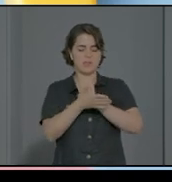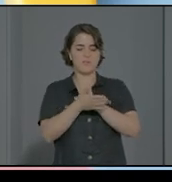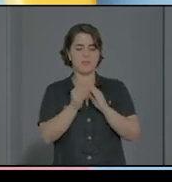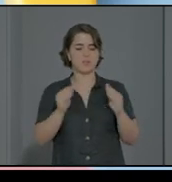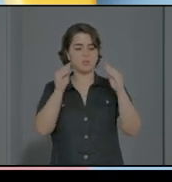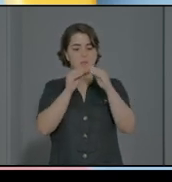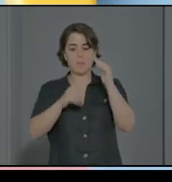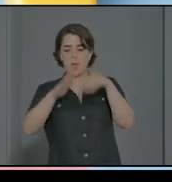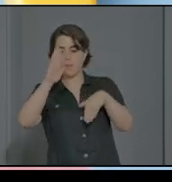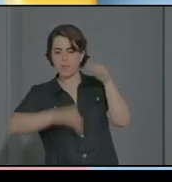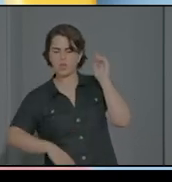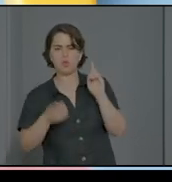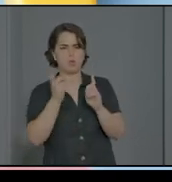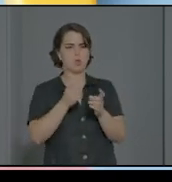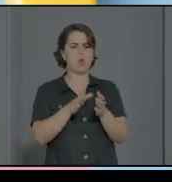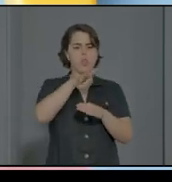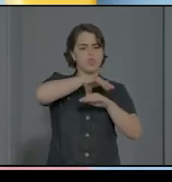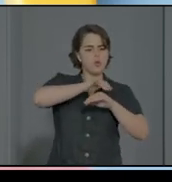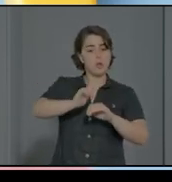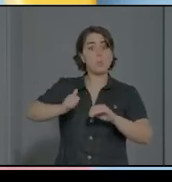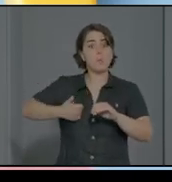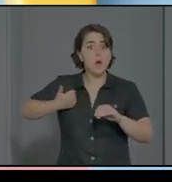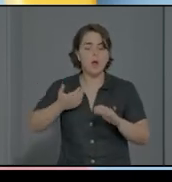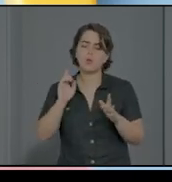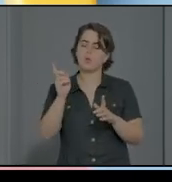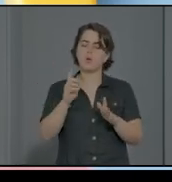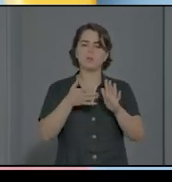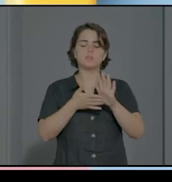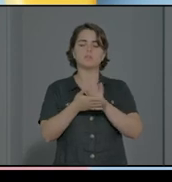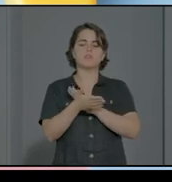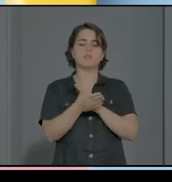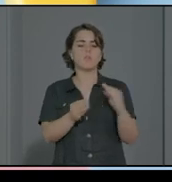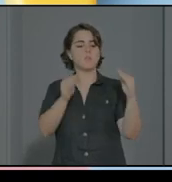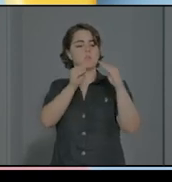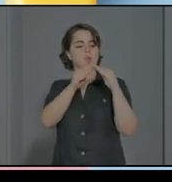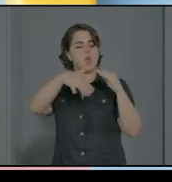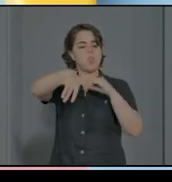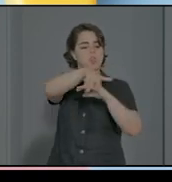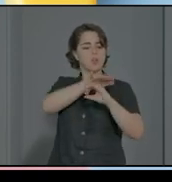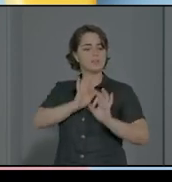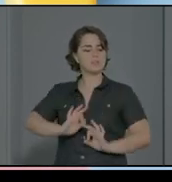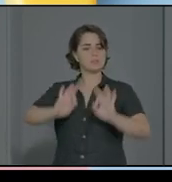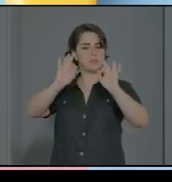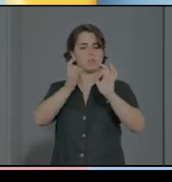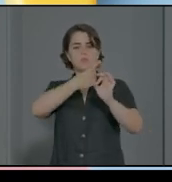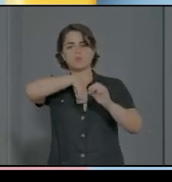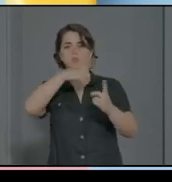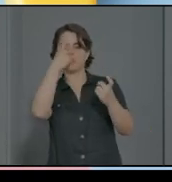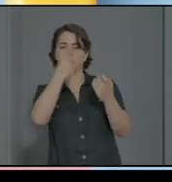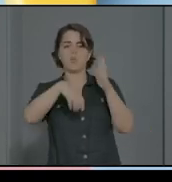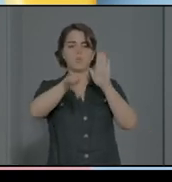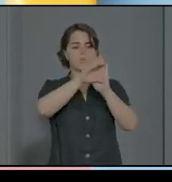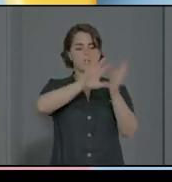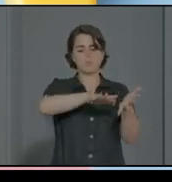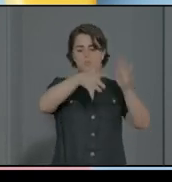zona casual, es una mayor o menor sincronía en una zona específica que nos hace falta para codificar la